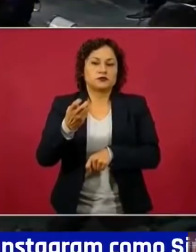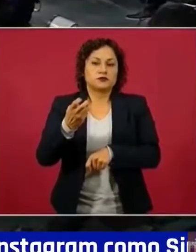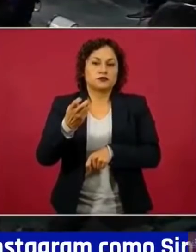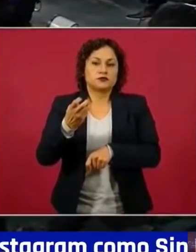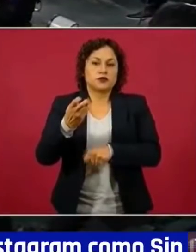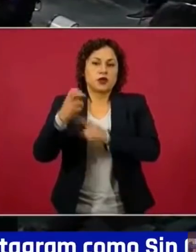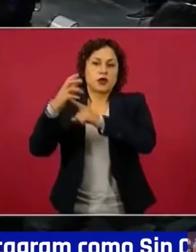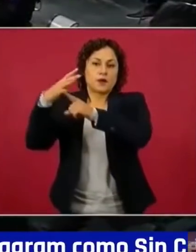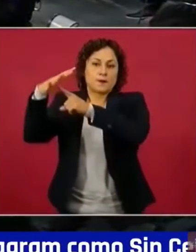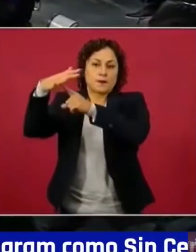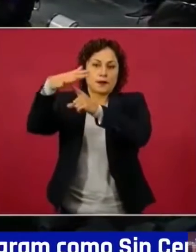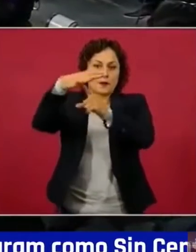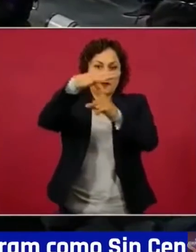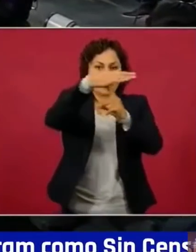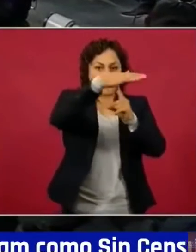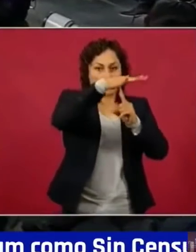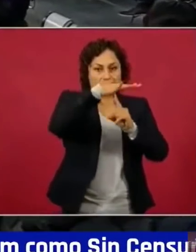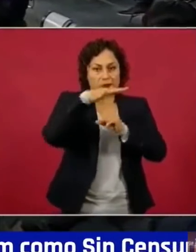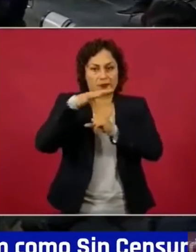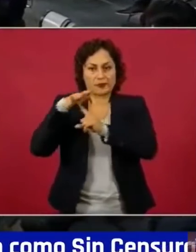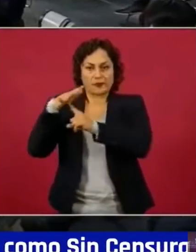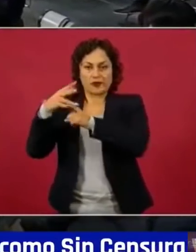los helicópteros encima de la casa.